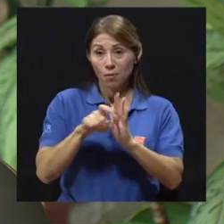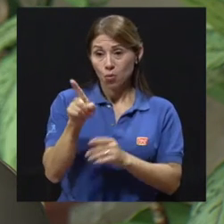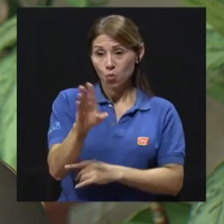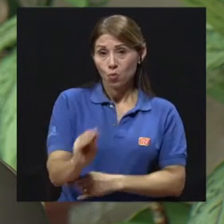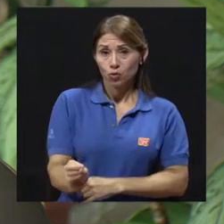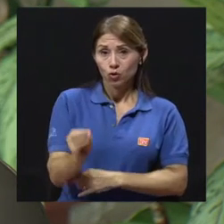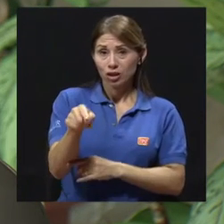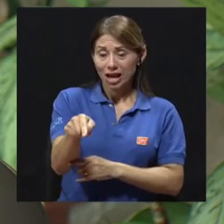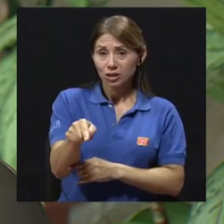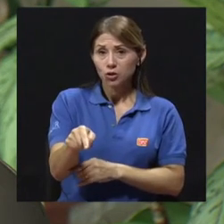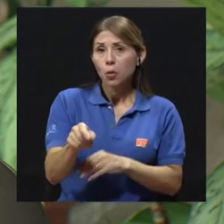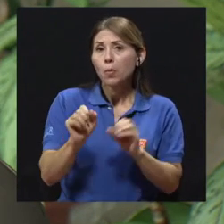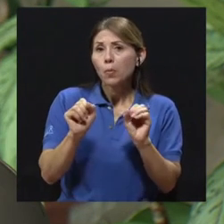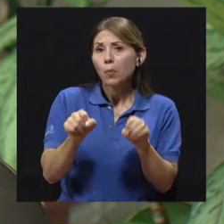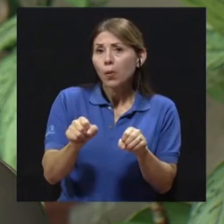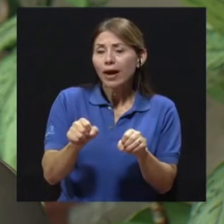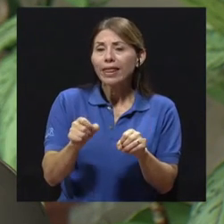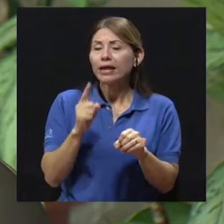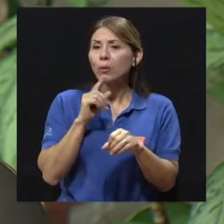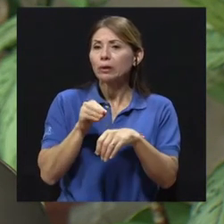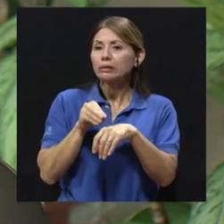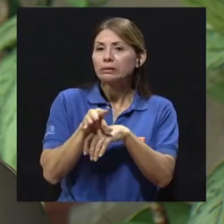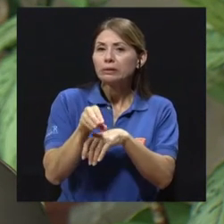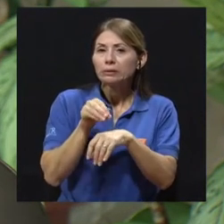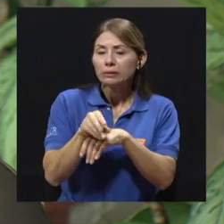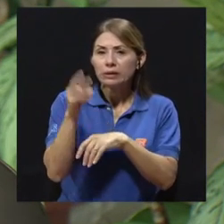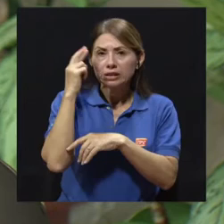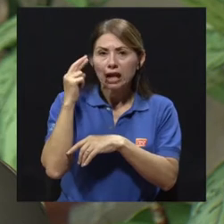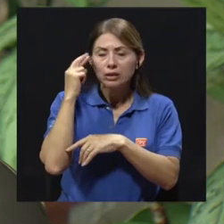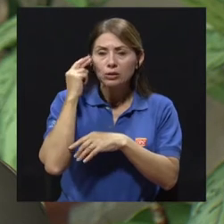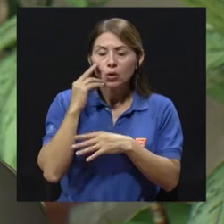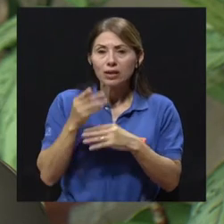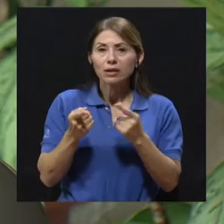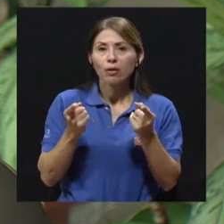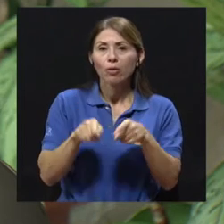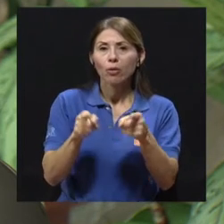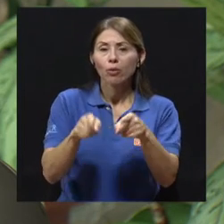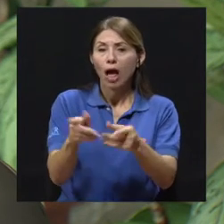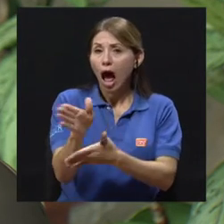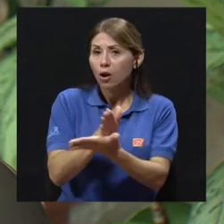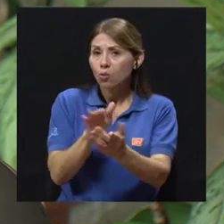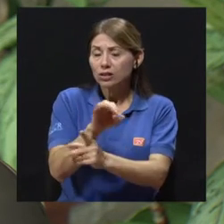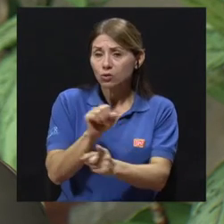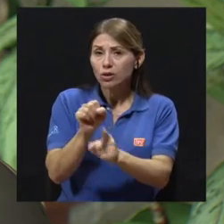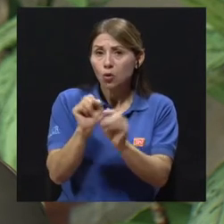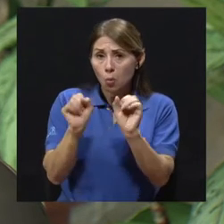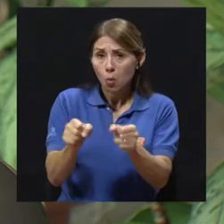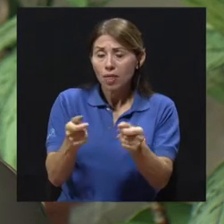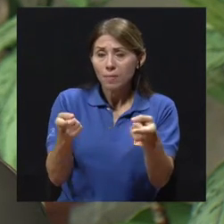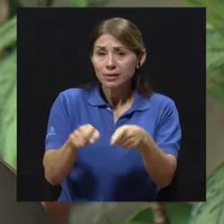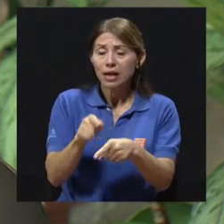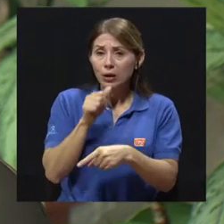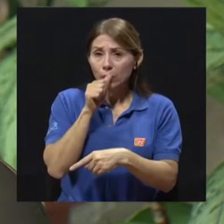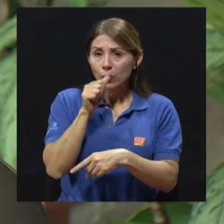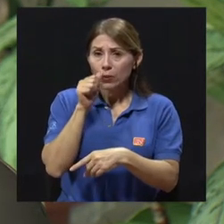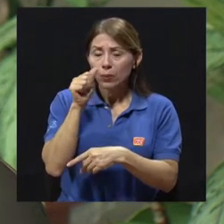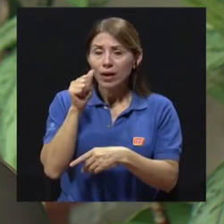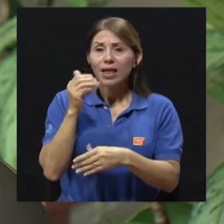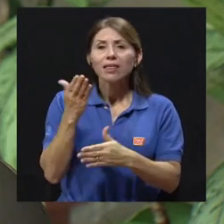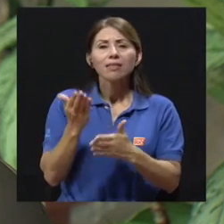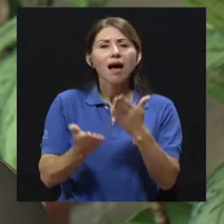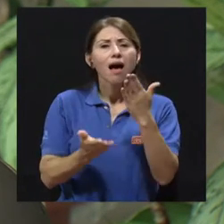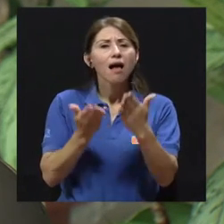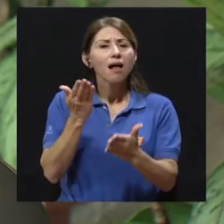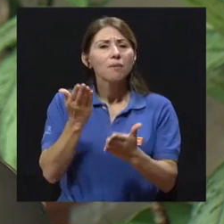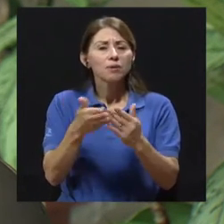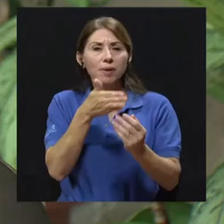está expuesto a factores de riesgo de suma importancia y que eso podría generar en conductas contraproducentes, más bien por qué no